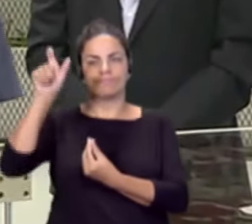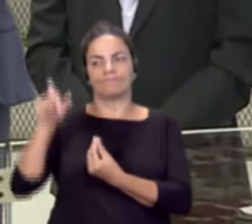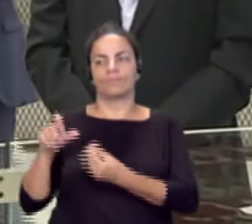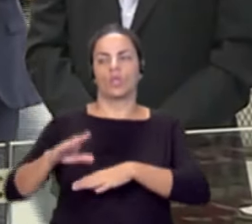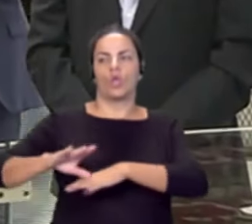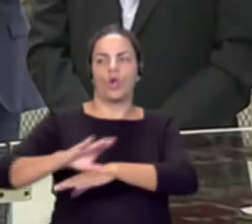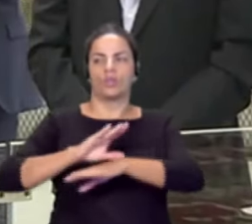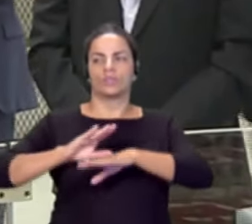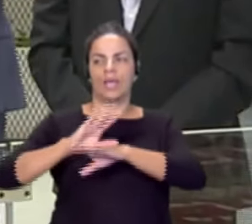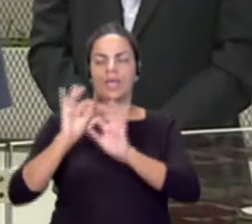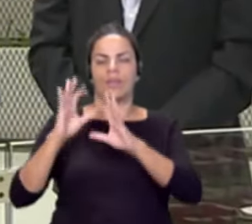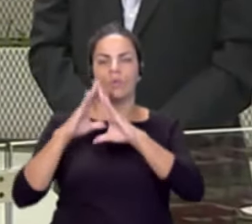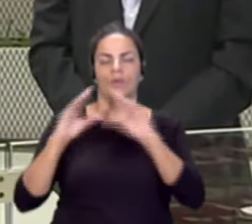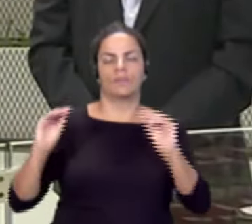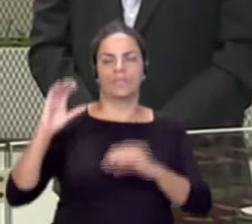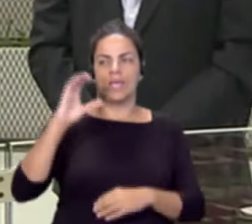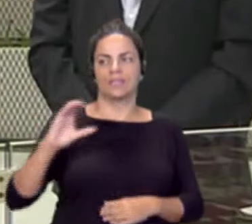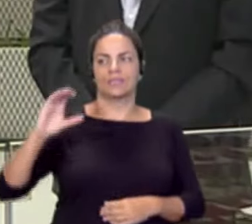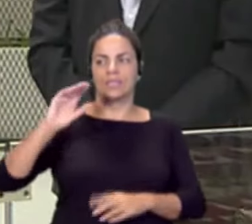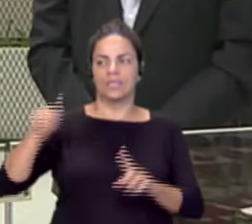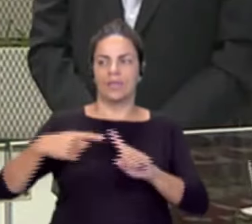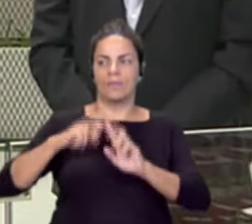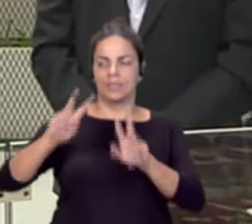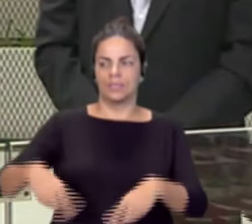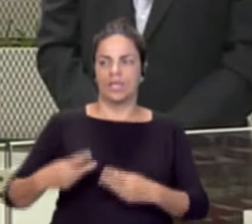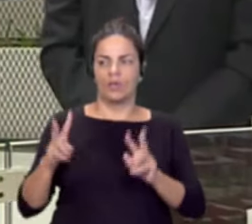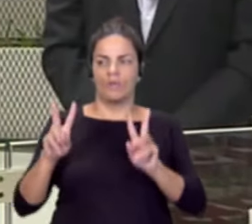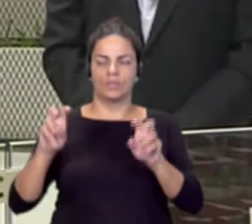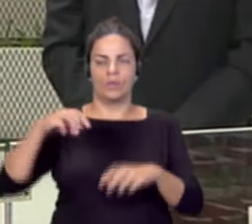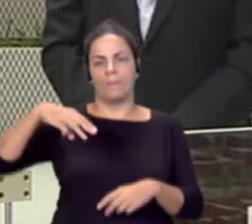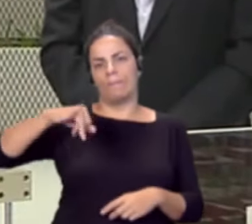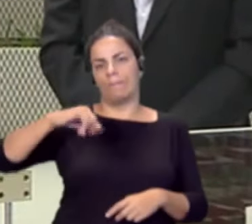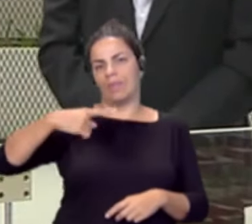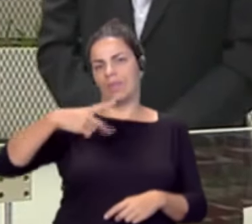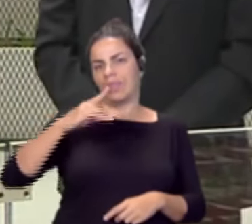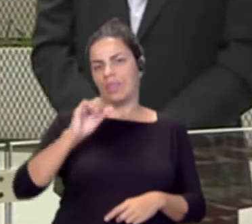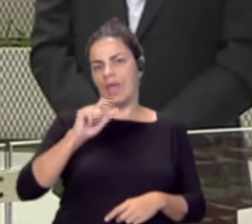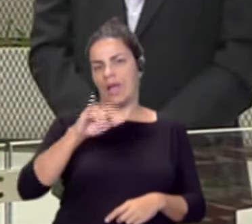de Universidades, Ciencia e Innovación, Migdalia Machín, y por otras